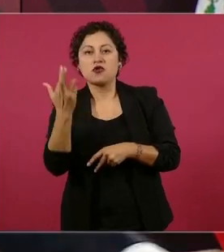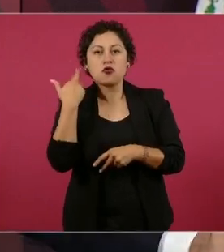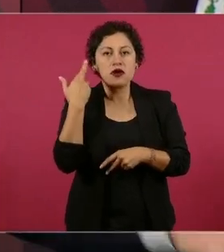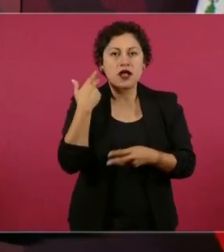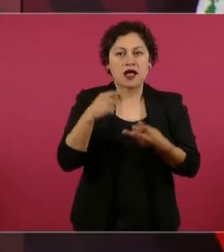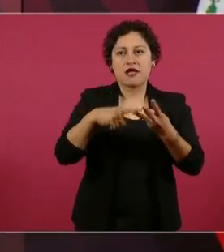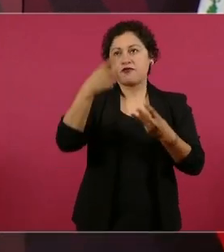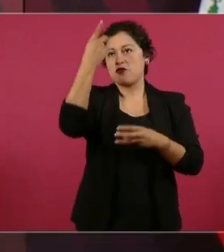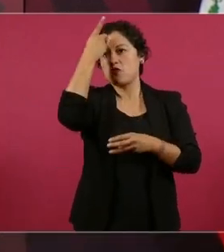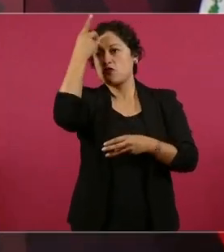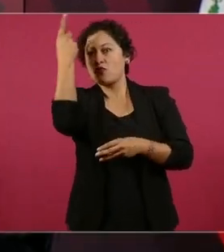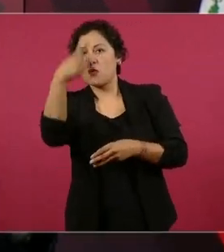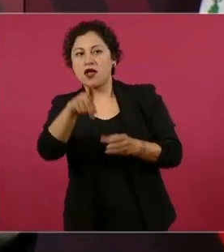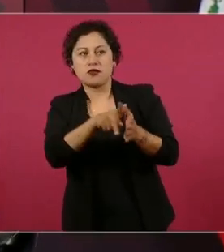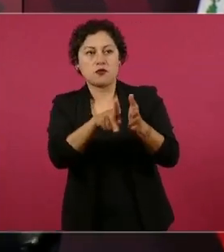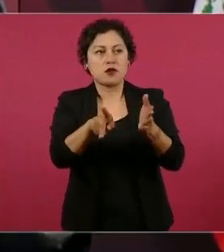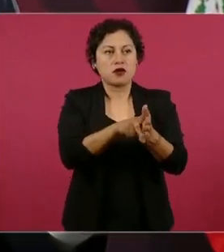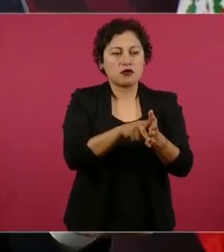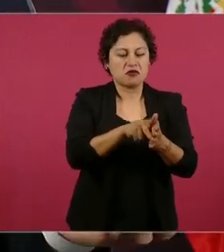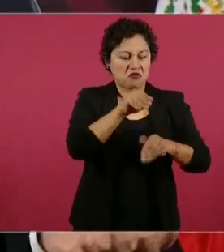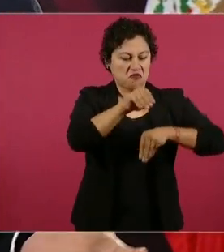Sí, nada más que eso.